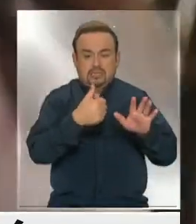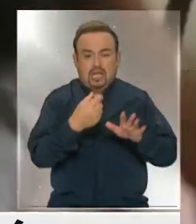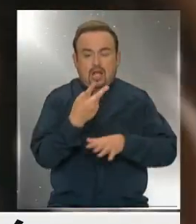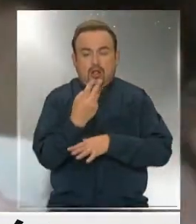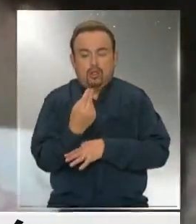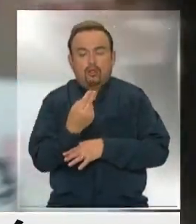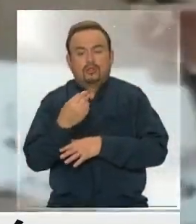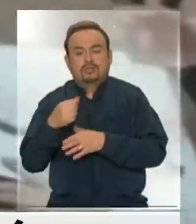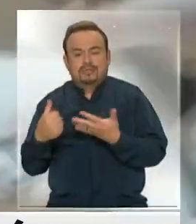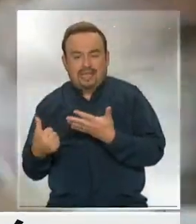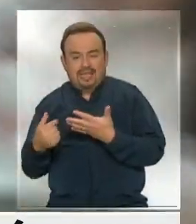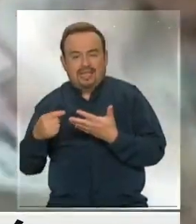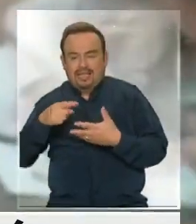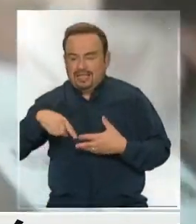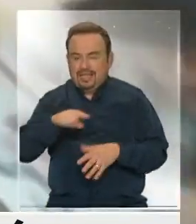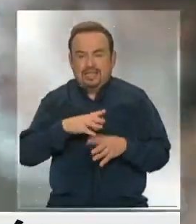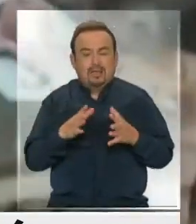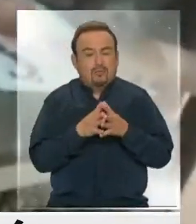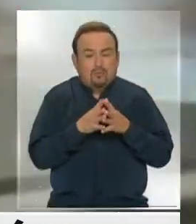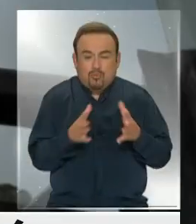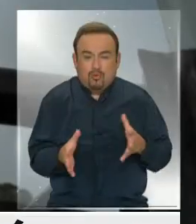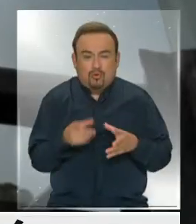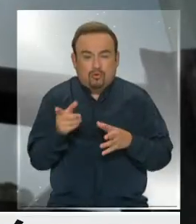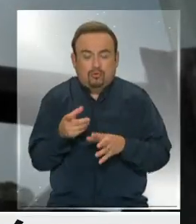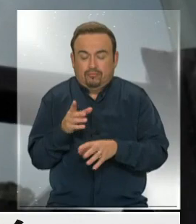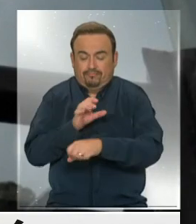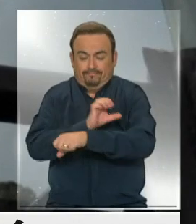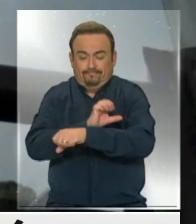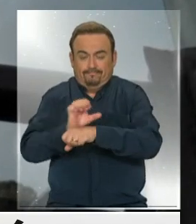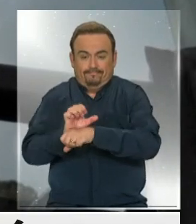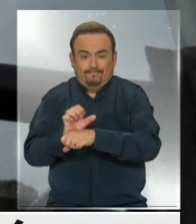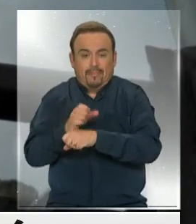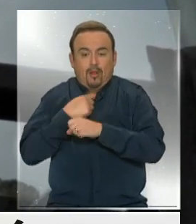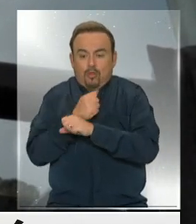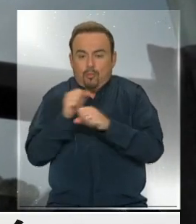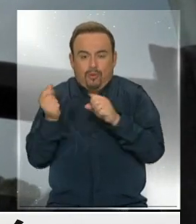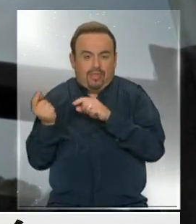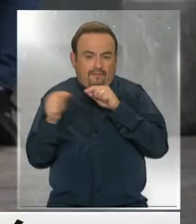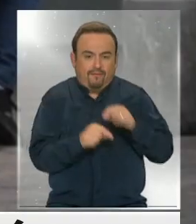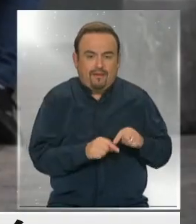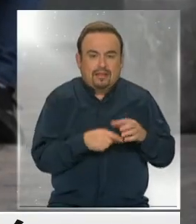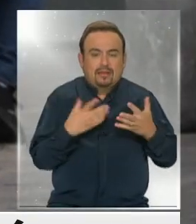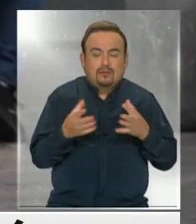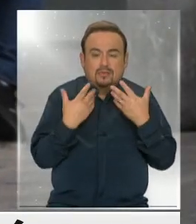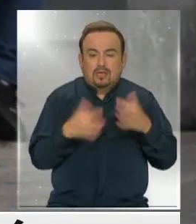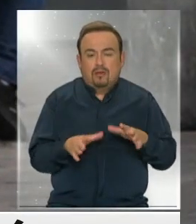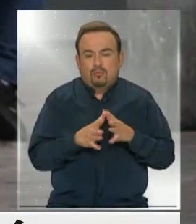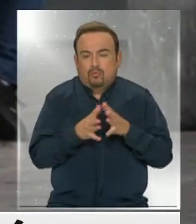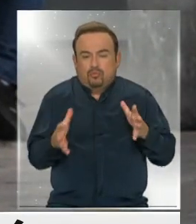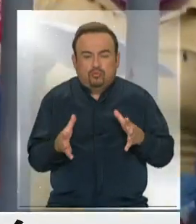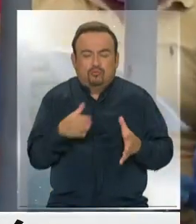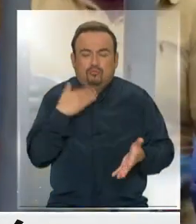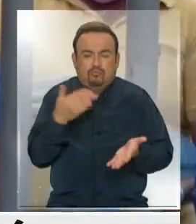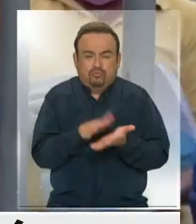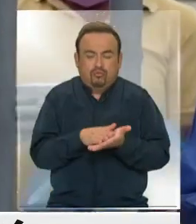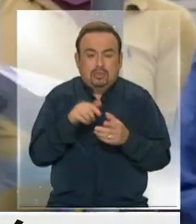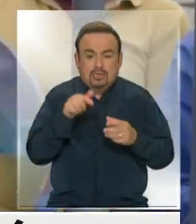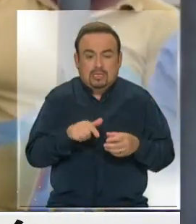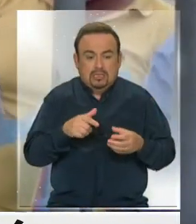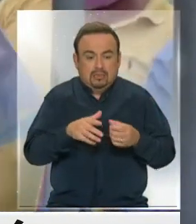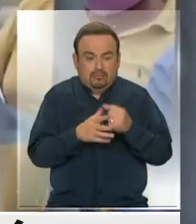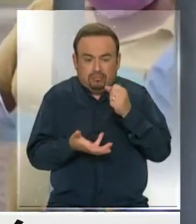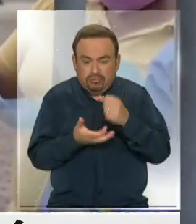parte de los 50 chilenos atrapados en Ecuador, país que ya supera los 576 fallecidos y donde los recursos sanitarios